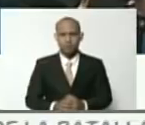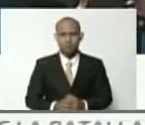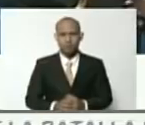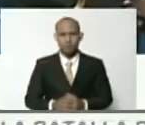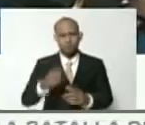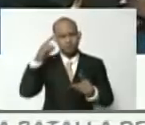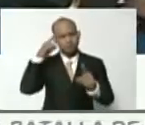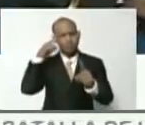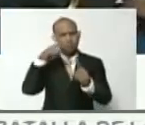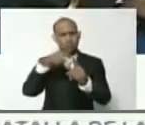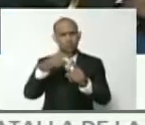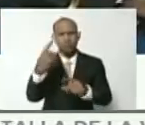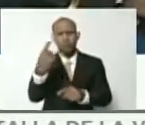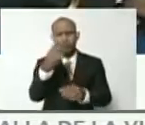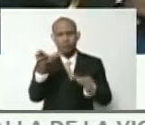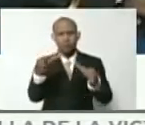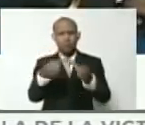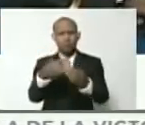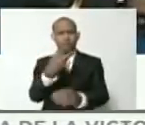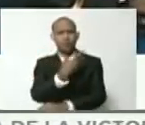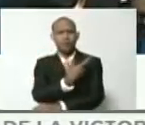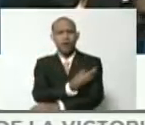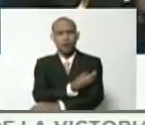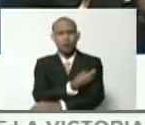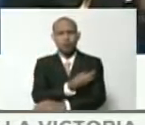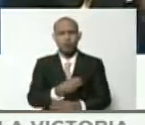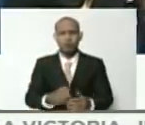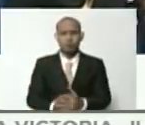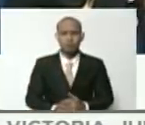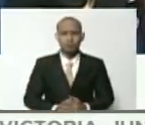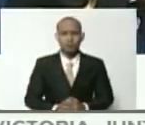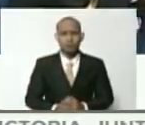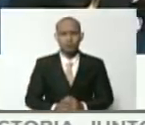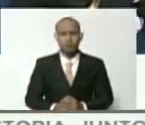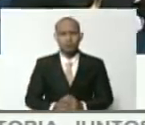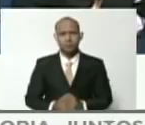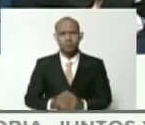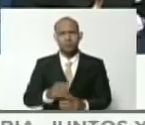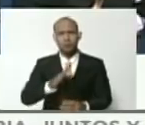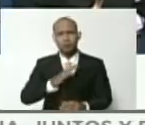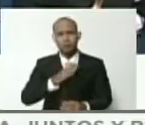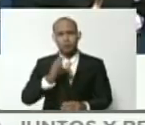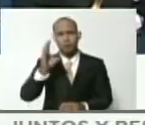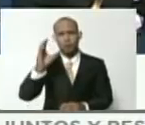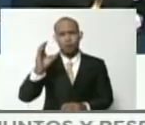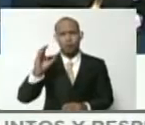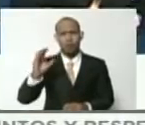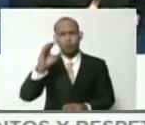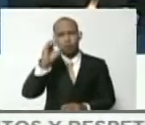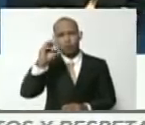para las vacunas de Venezuela, con la Organización Panamericana de la Salud, con la Organización Mundial de la Salud.